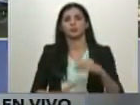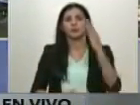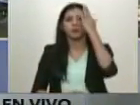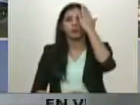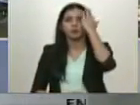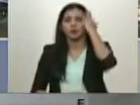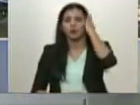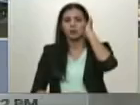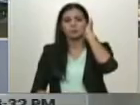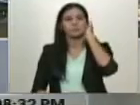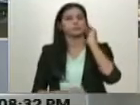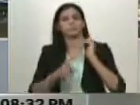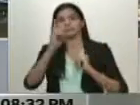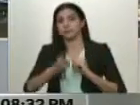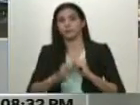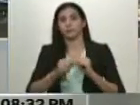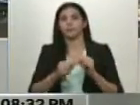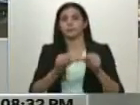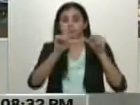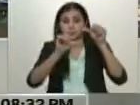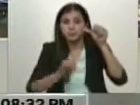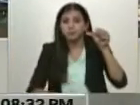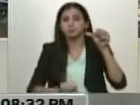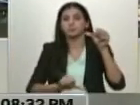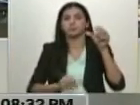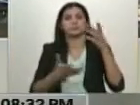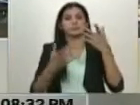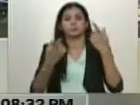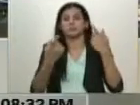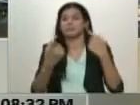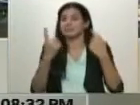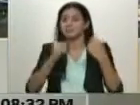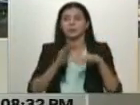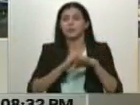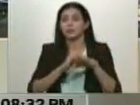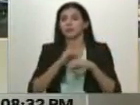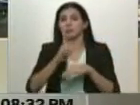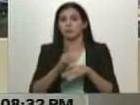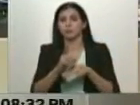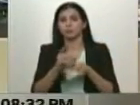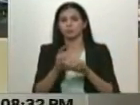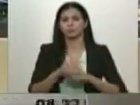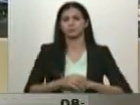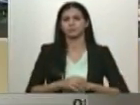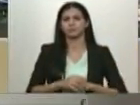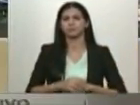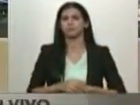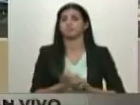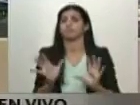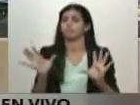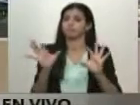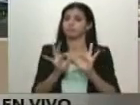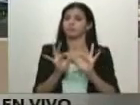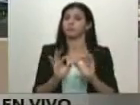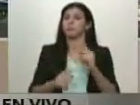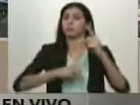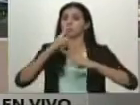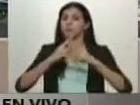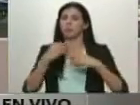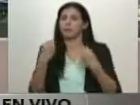Vamos a desarrollar, tenemos que desarrollar por el calle del medio una alianza productiva para el desarrollo